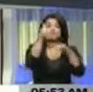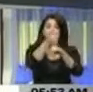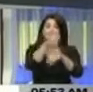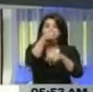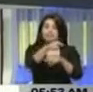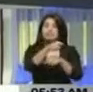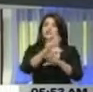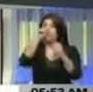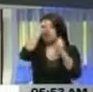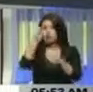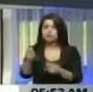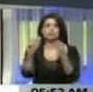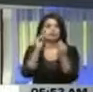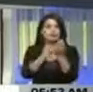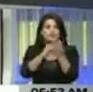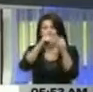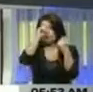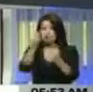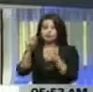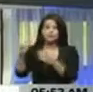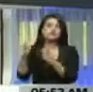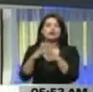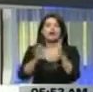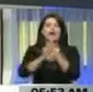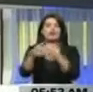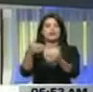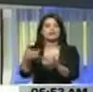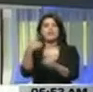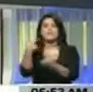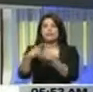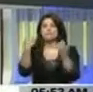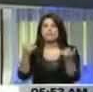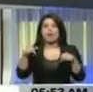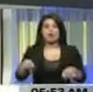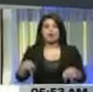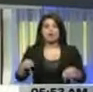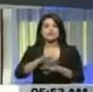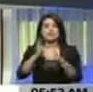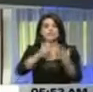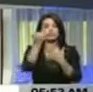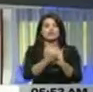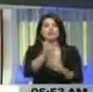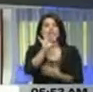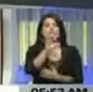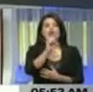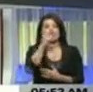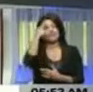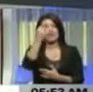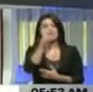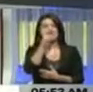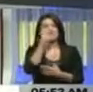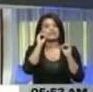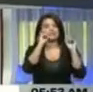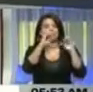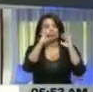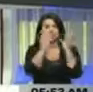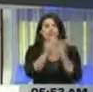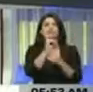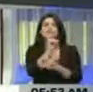se ha reconocido en diferentes oportunidades los avances. Tanto así que ahora mismo el proyecto de la FAO de el hambre cero en el mundo, ¿sabe cómo se